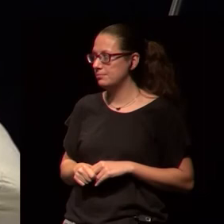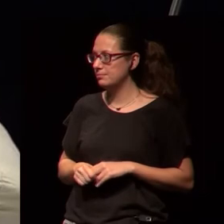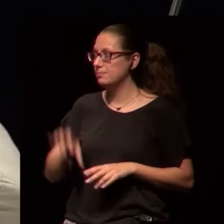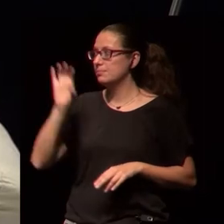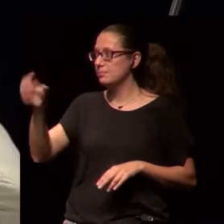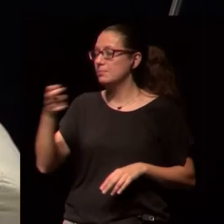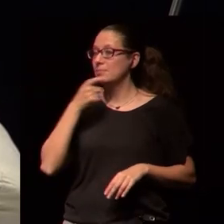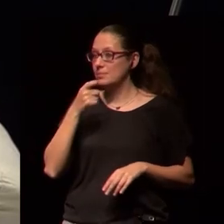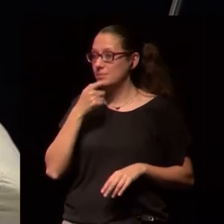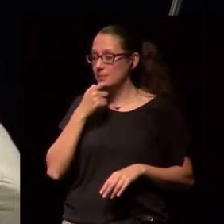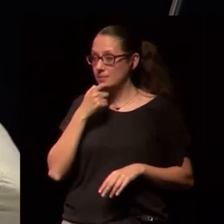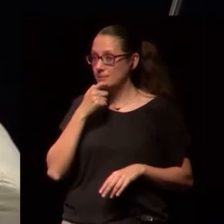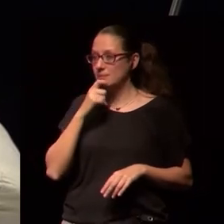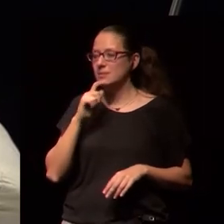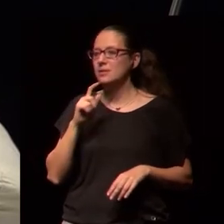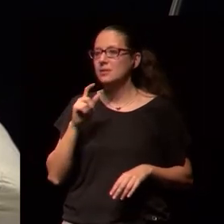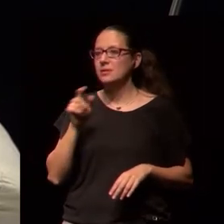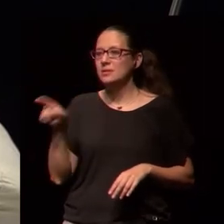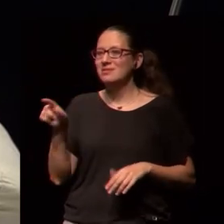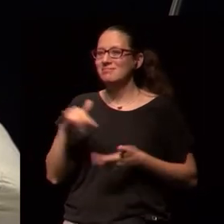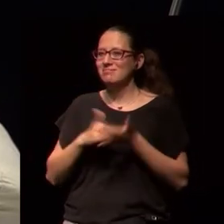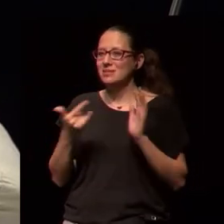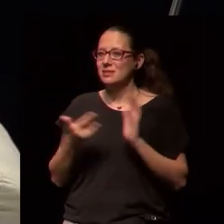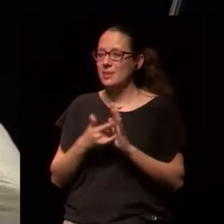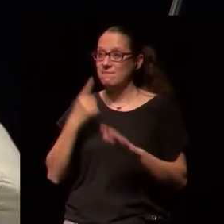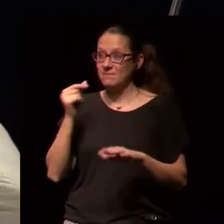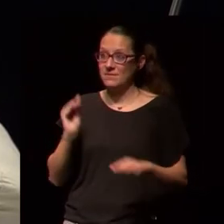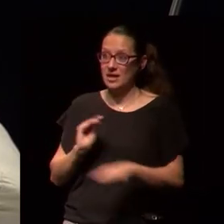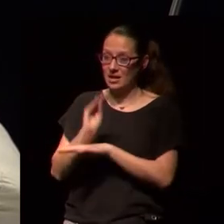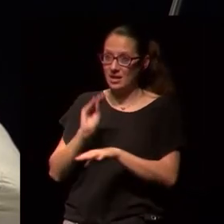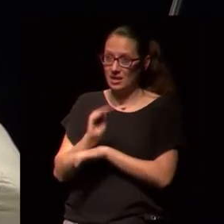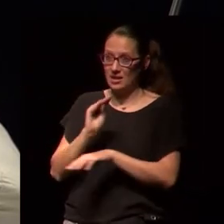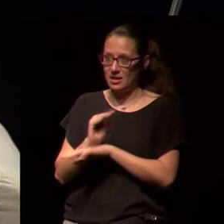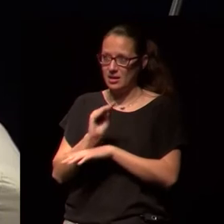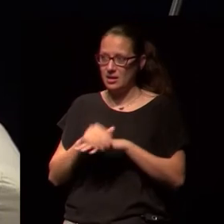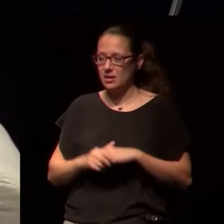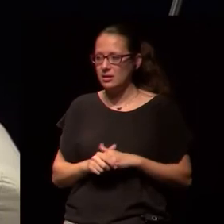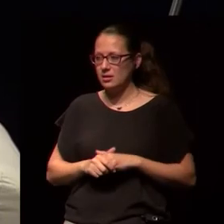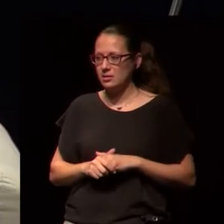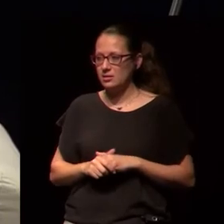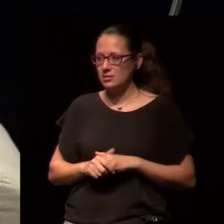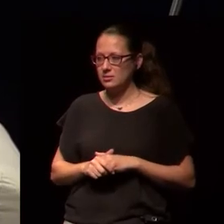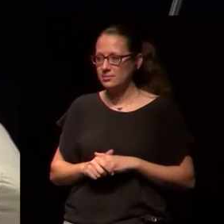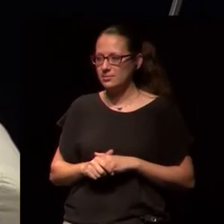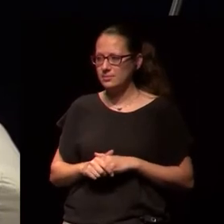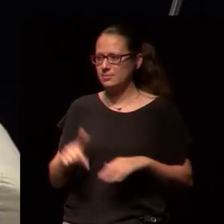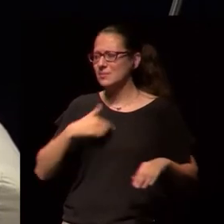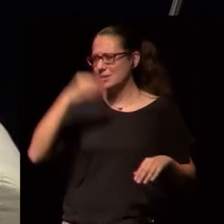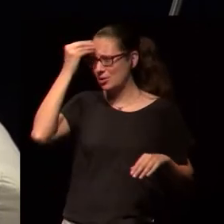el sistema de financiación, yo creo que ha perdido el